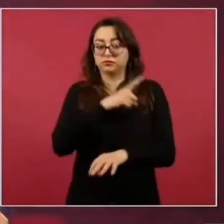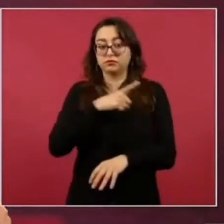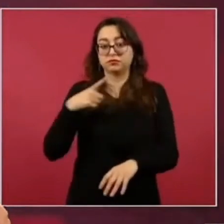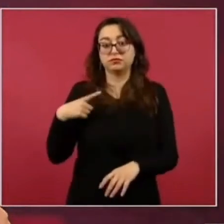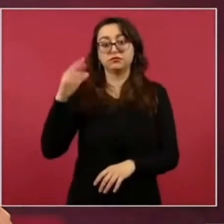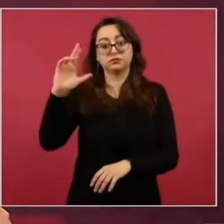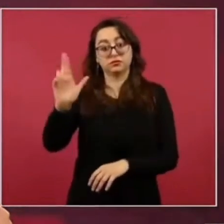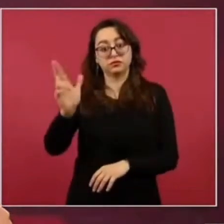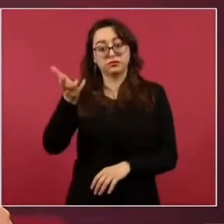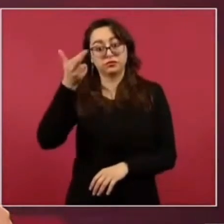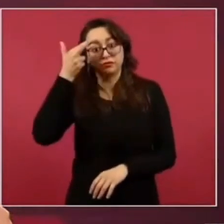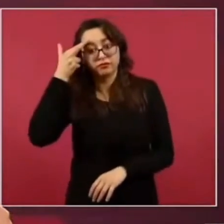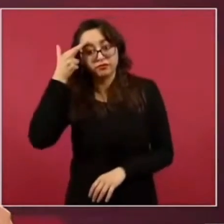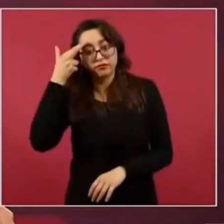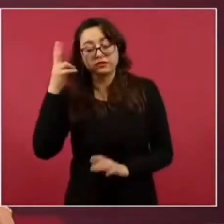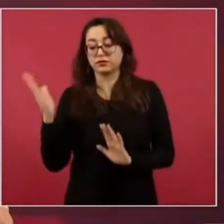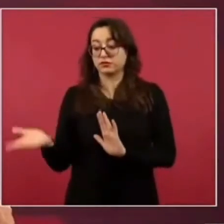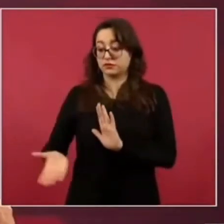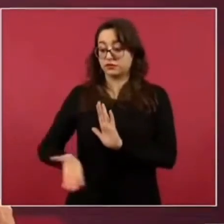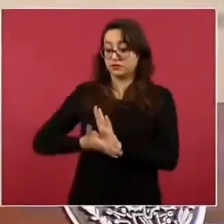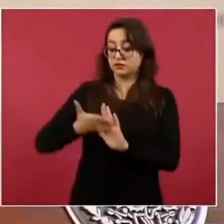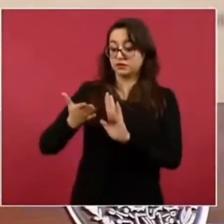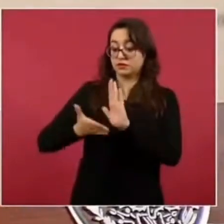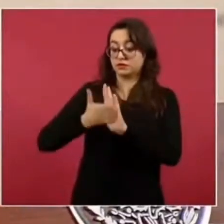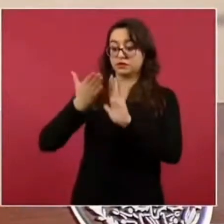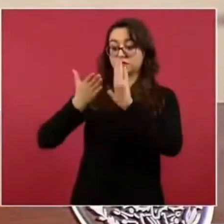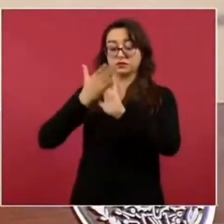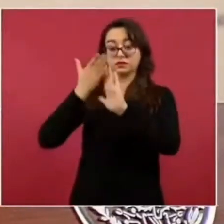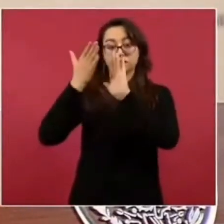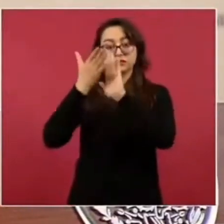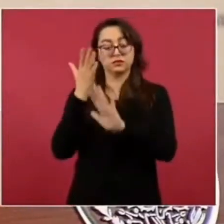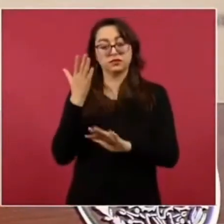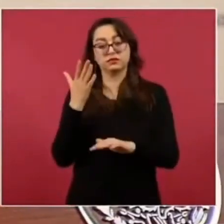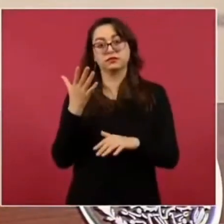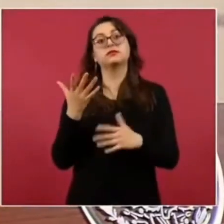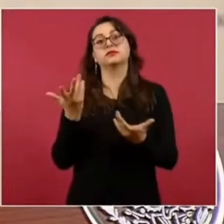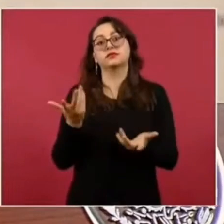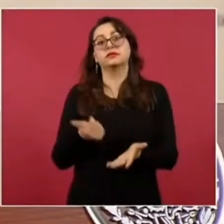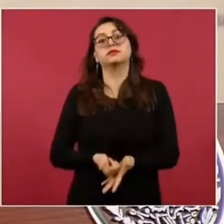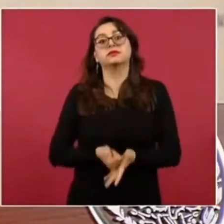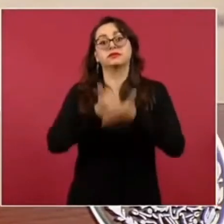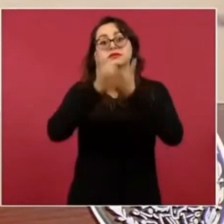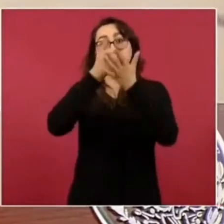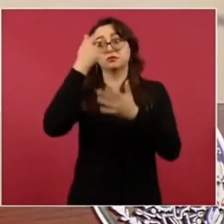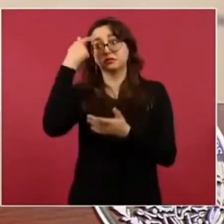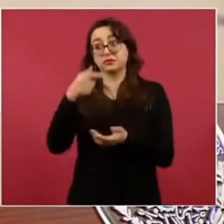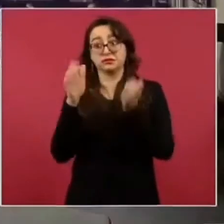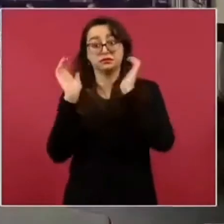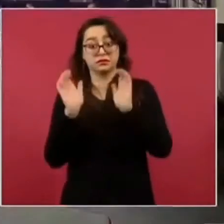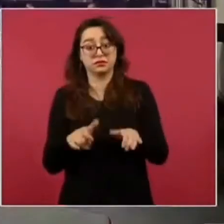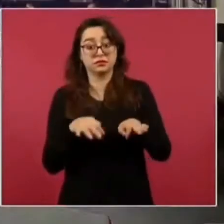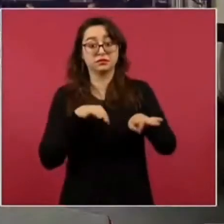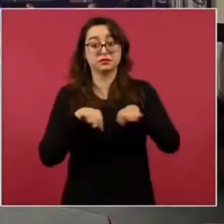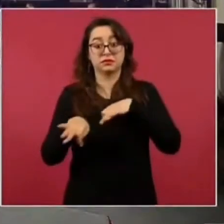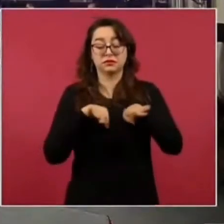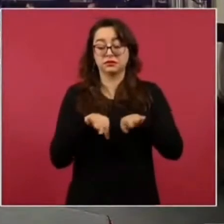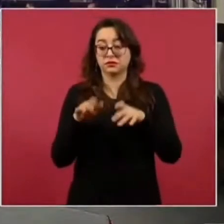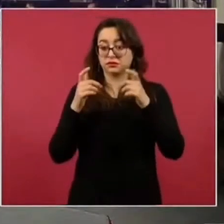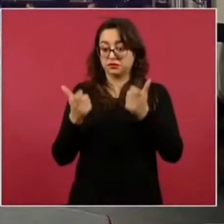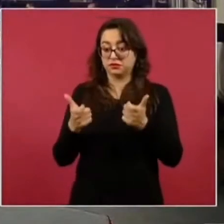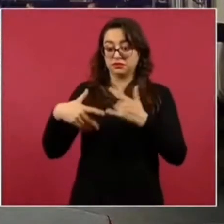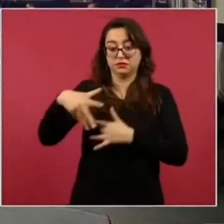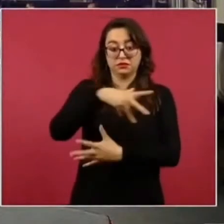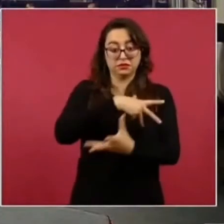porque rápido se generan empleos, se reactiva la economía, tiene un efecto